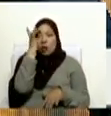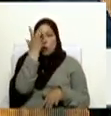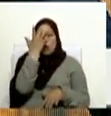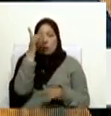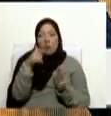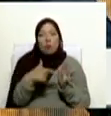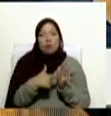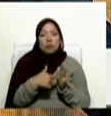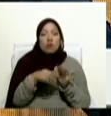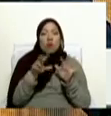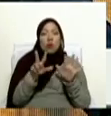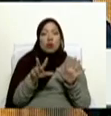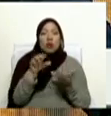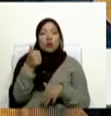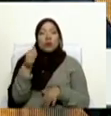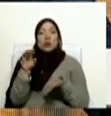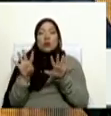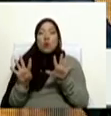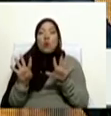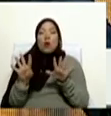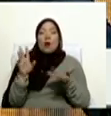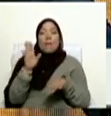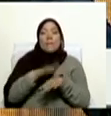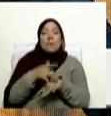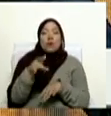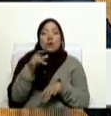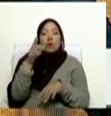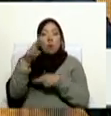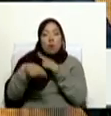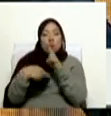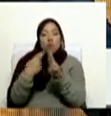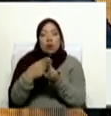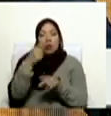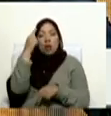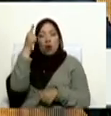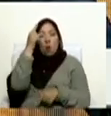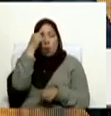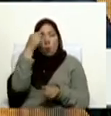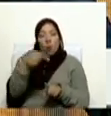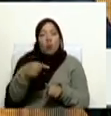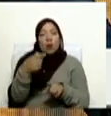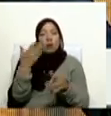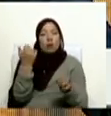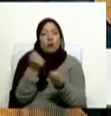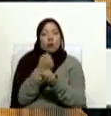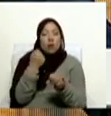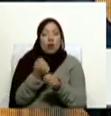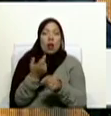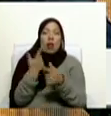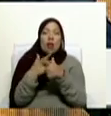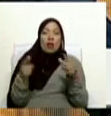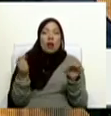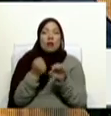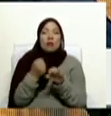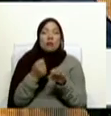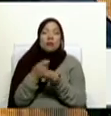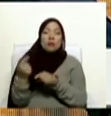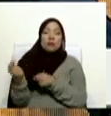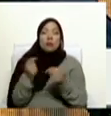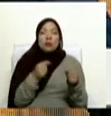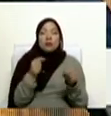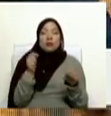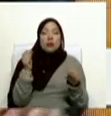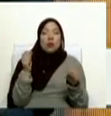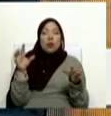de 1819 porque Porto cabello está inscrito en una gran estrategia de ación continental y